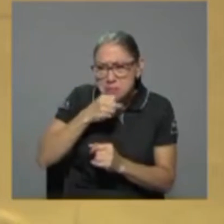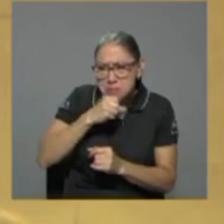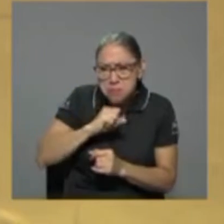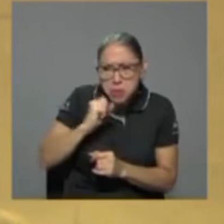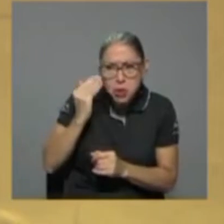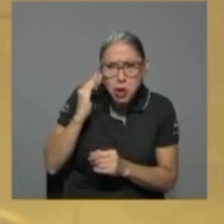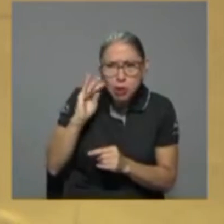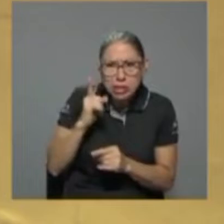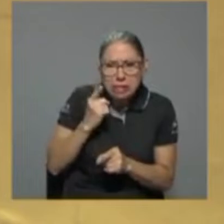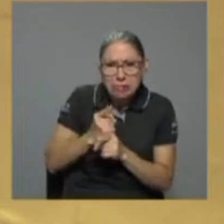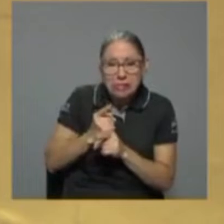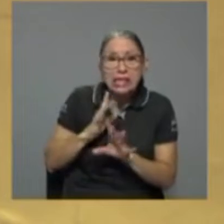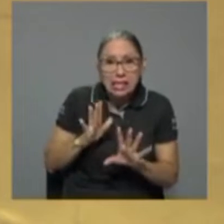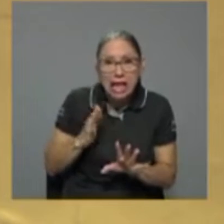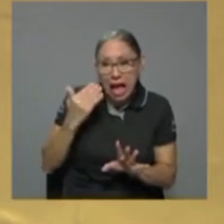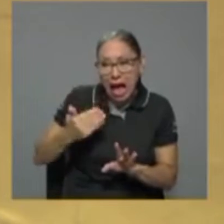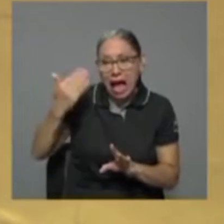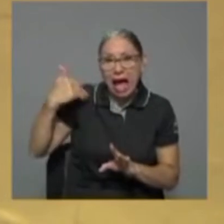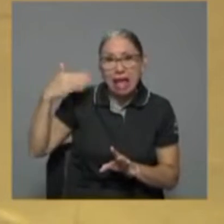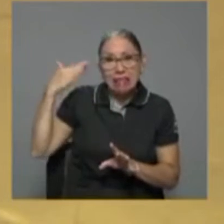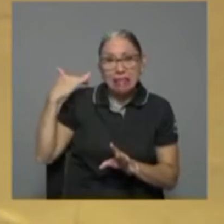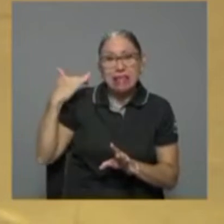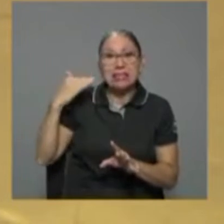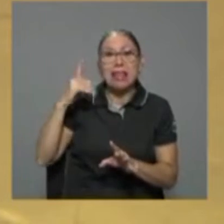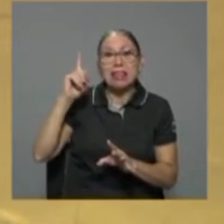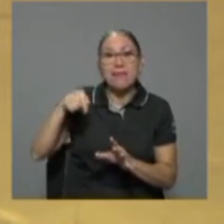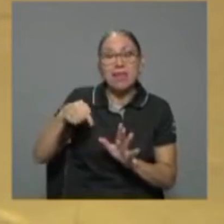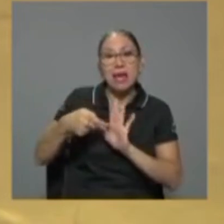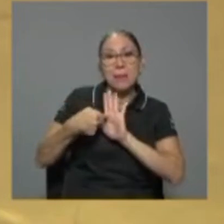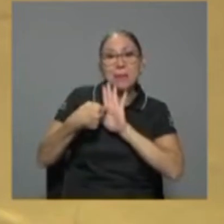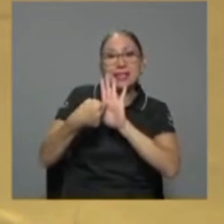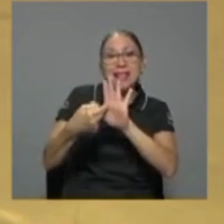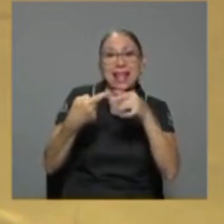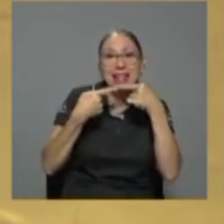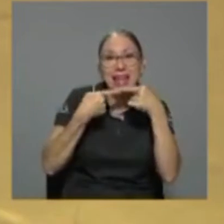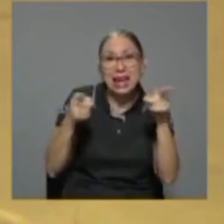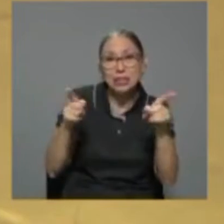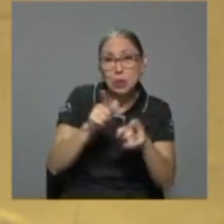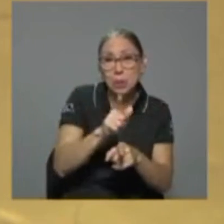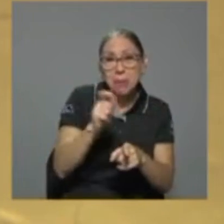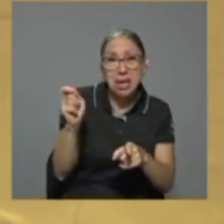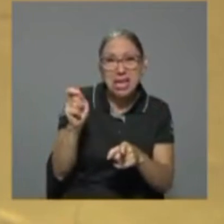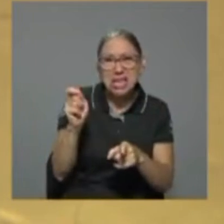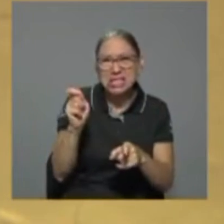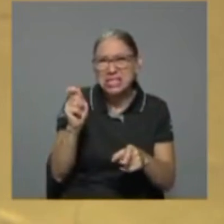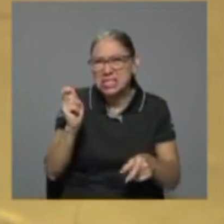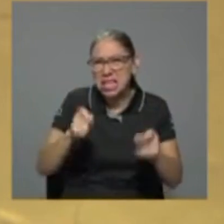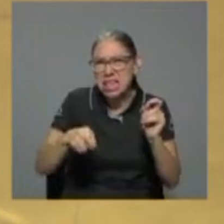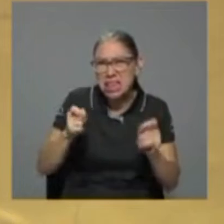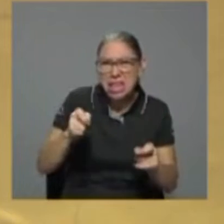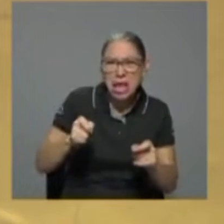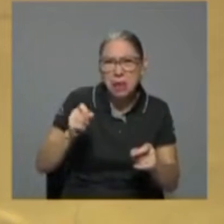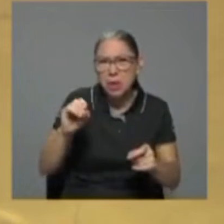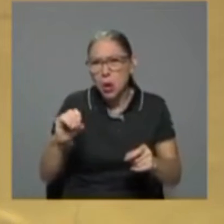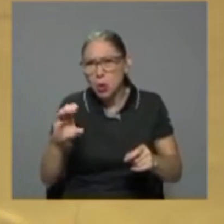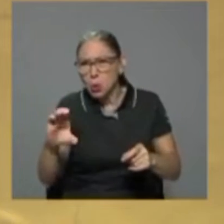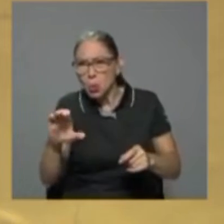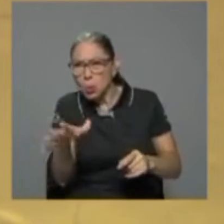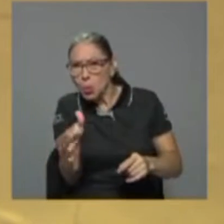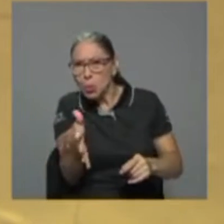incorrecta, había que presentar la declaración tipo octubre o septiembre, por ahí, y entonces